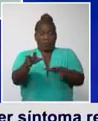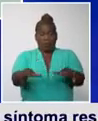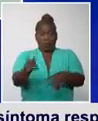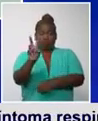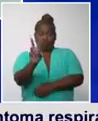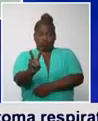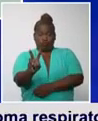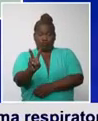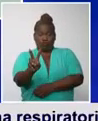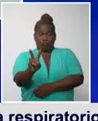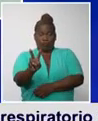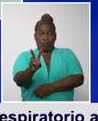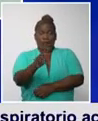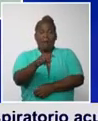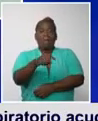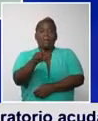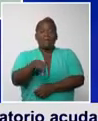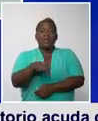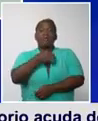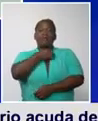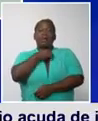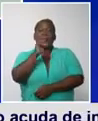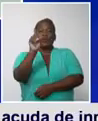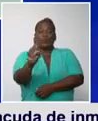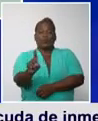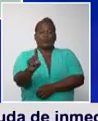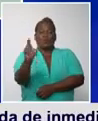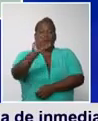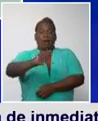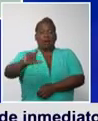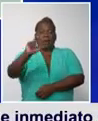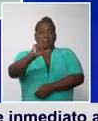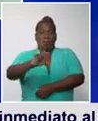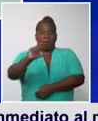y 1 de enero con 1. Camagüey